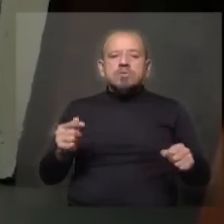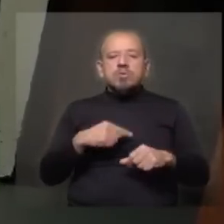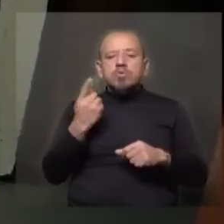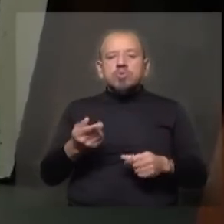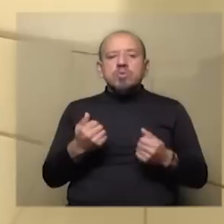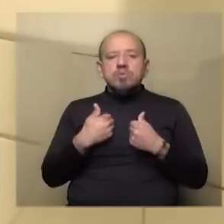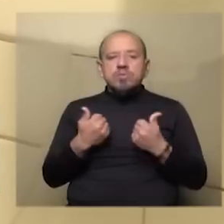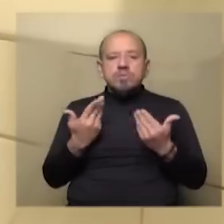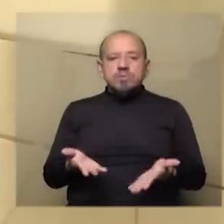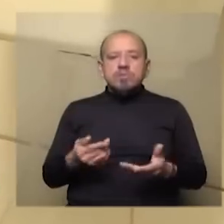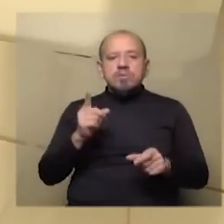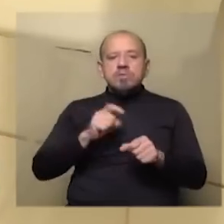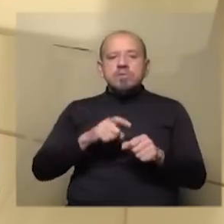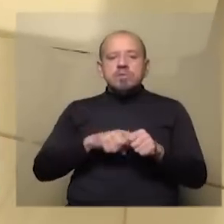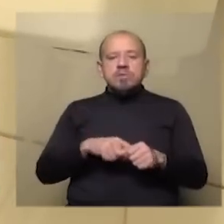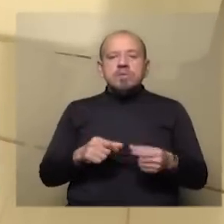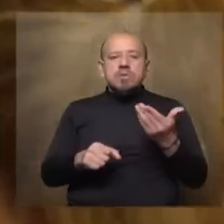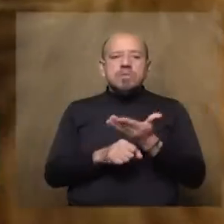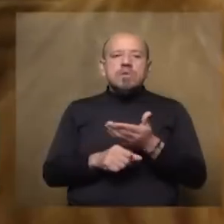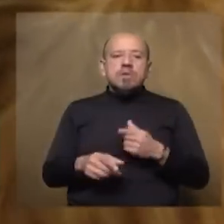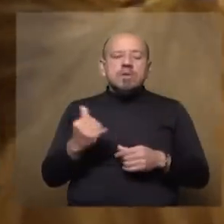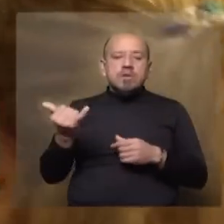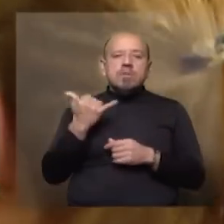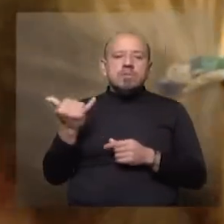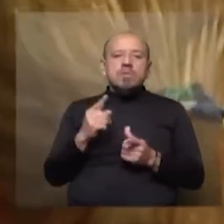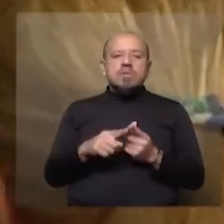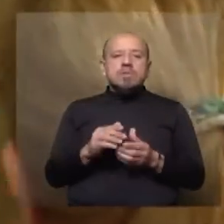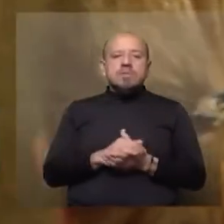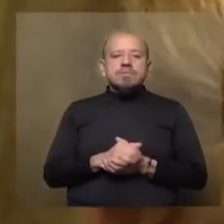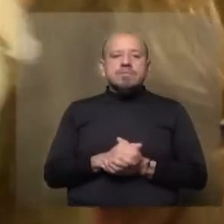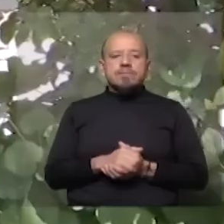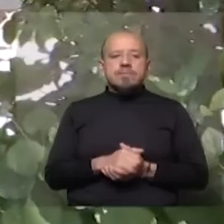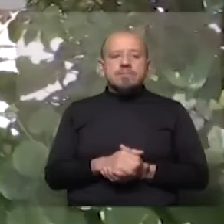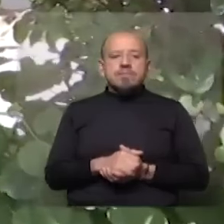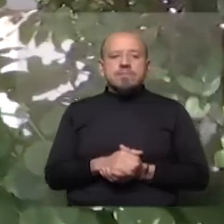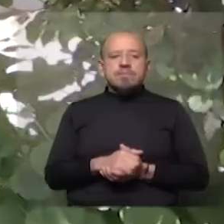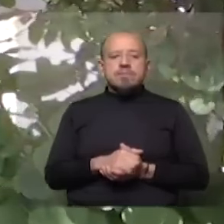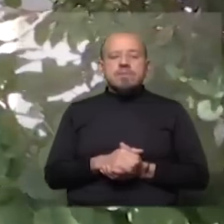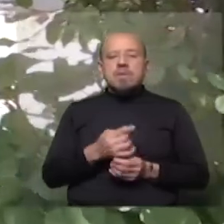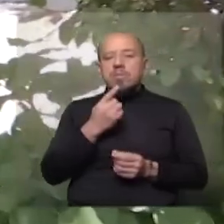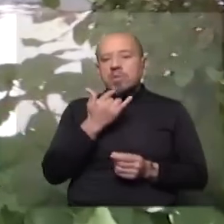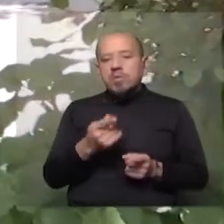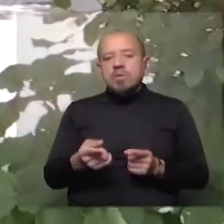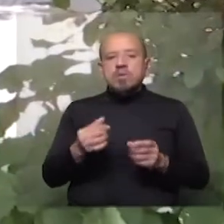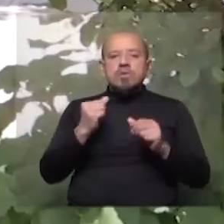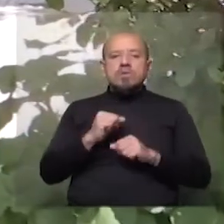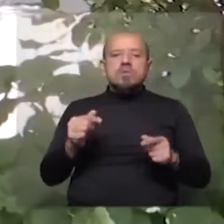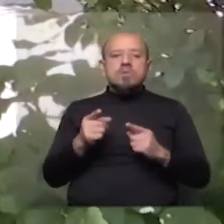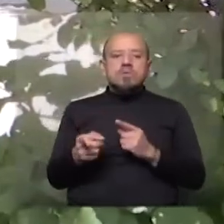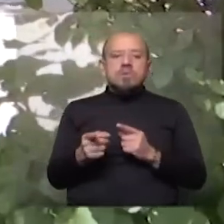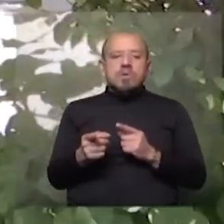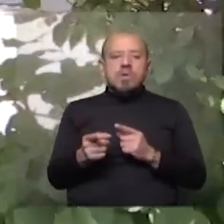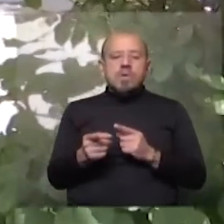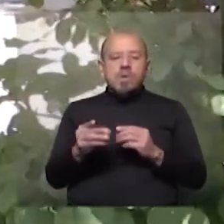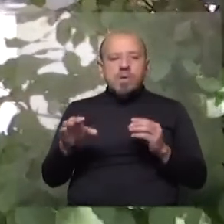beneficios que el sindicato reclamaba desde hace tiempo algún día más de por ejemplo que lo logramos este